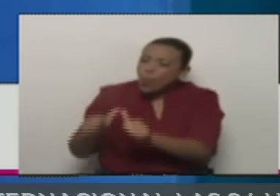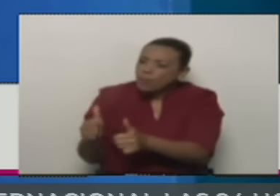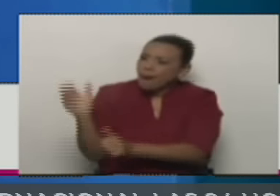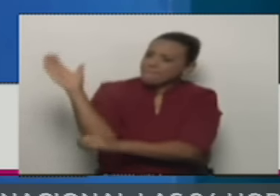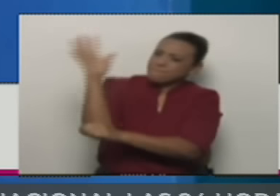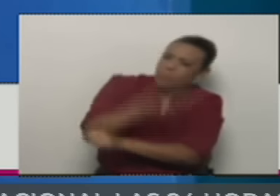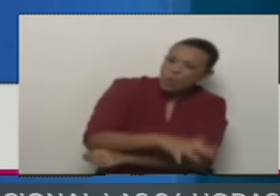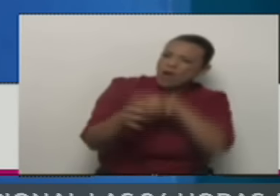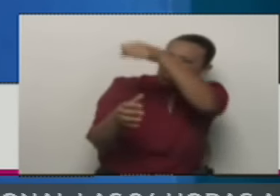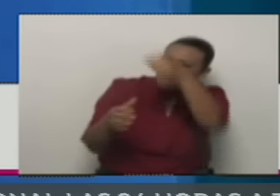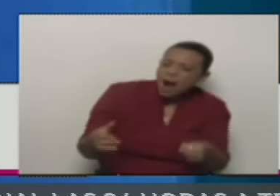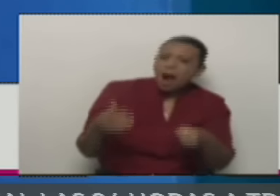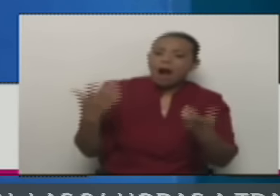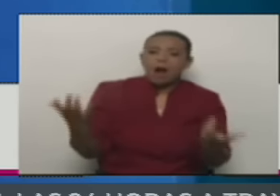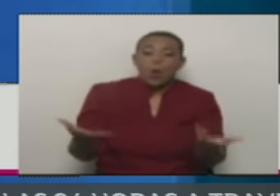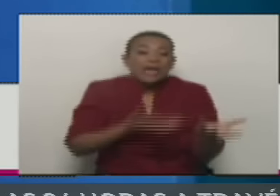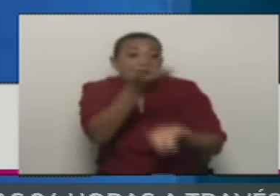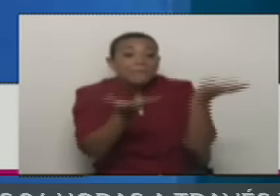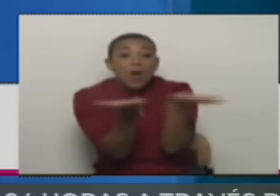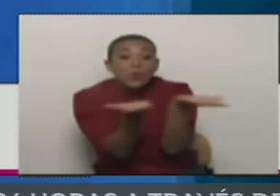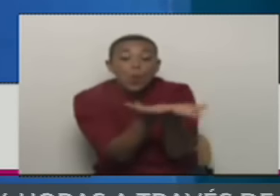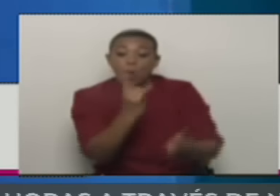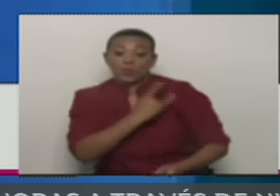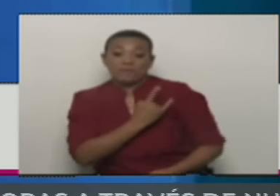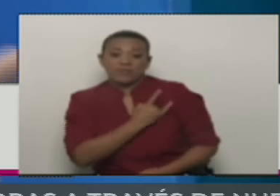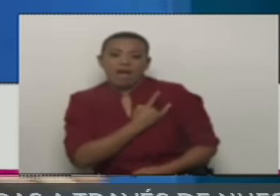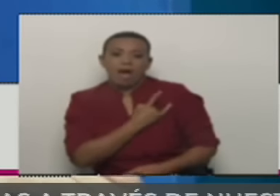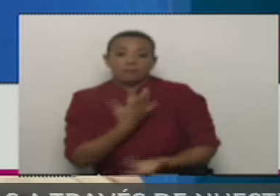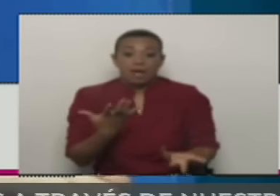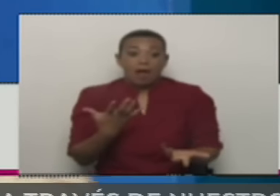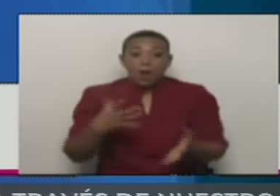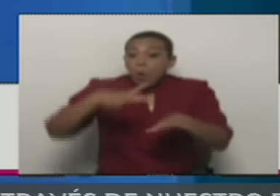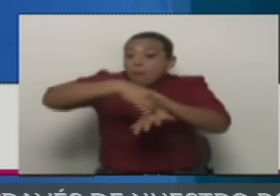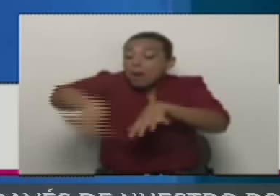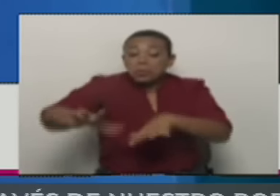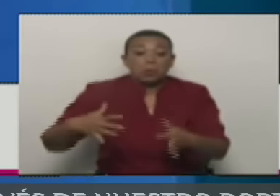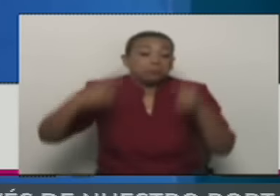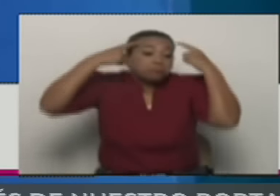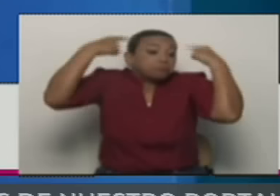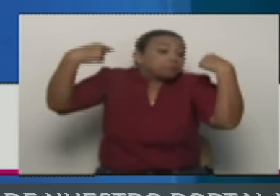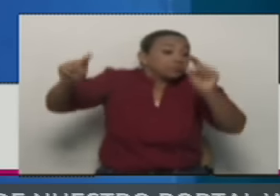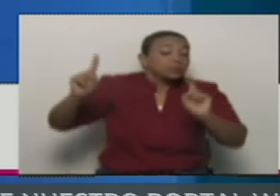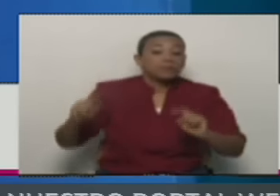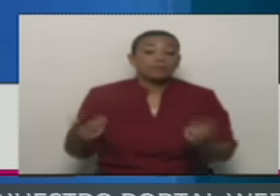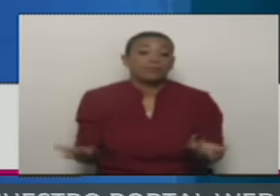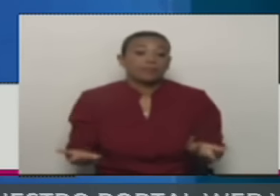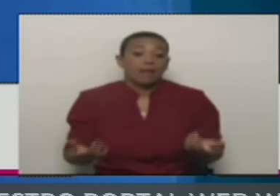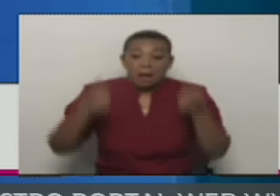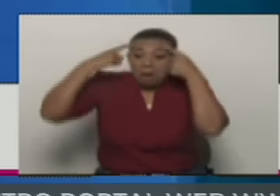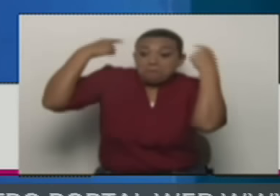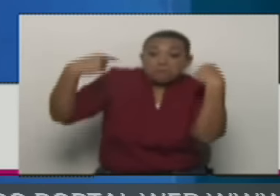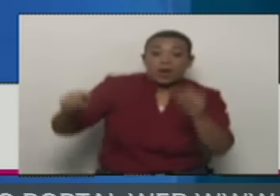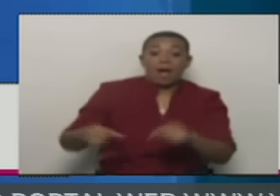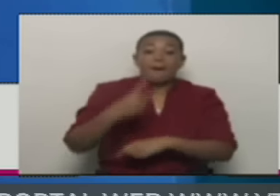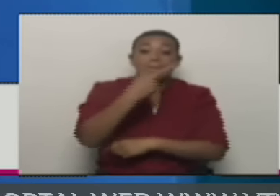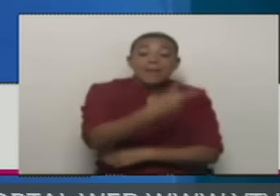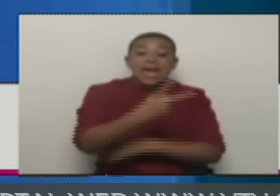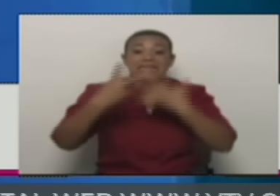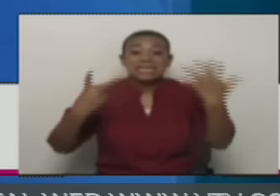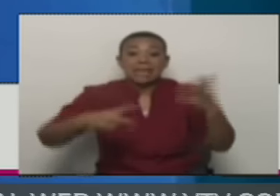estatuas, que quemaron escuelas, universidades, los abandonó, que asesinaron gente, 27